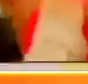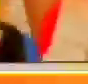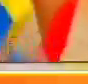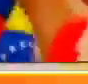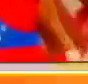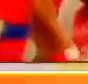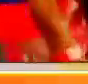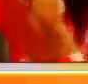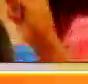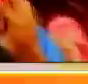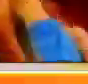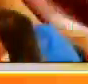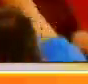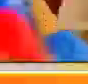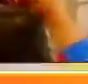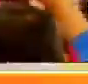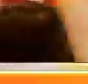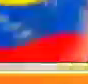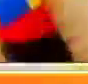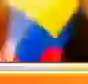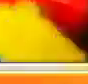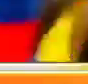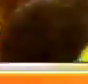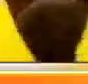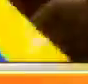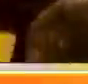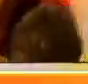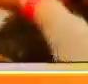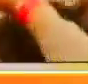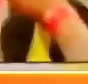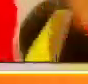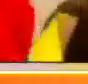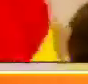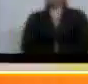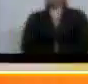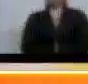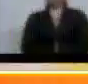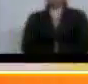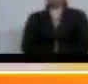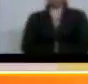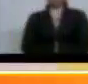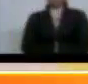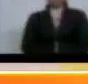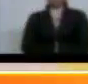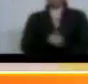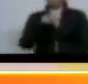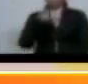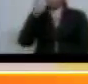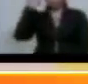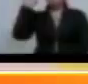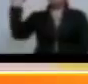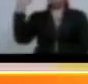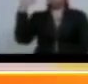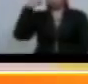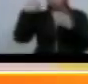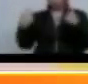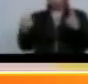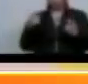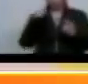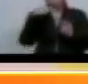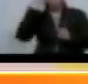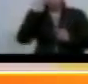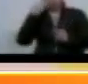al régimen y que están dispuestos a hacer cualquier infamia para proteger la dictadura. O sea, los jueces y